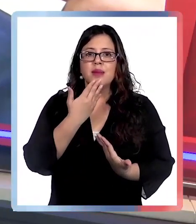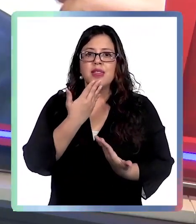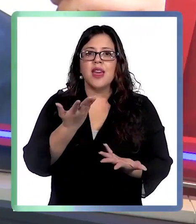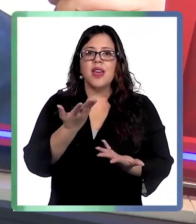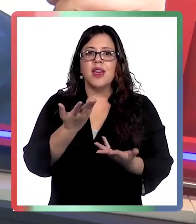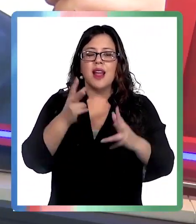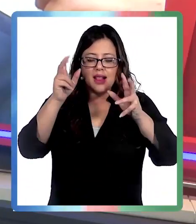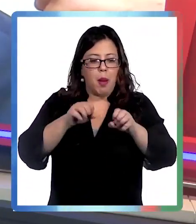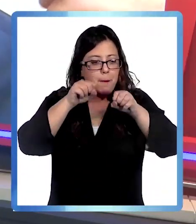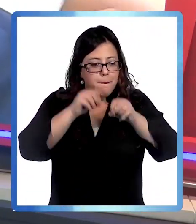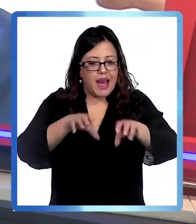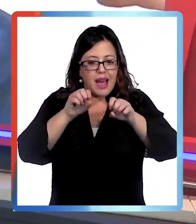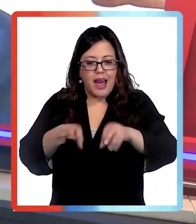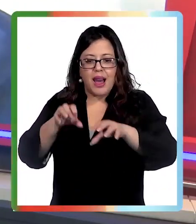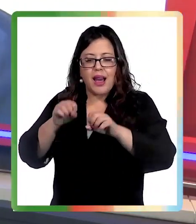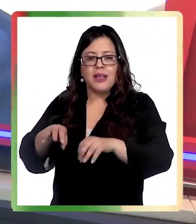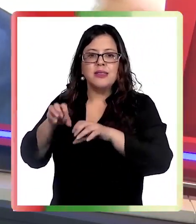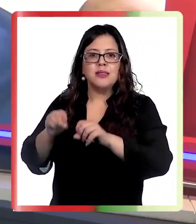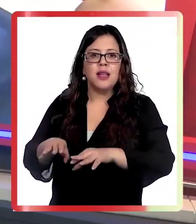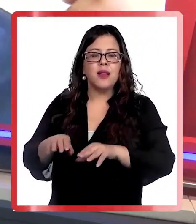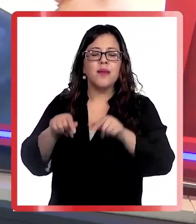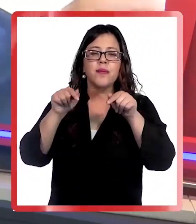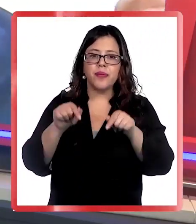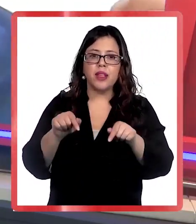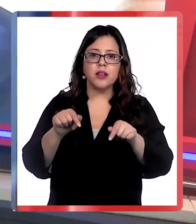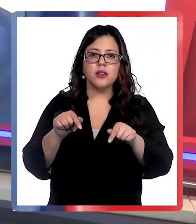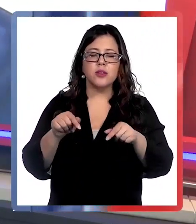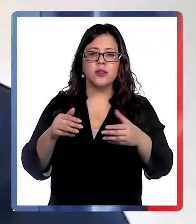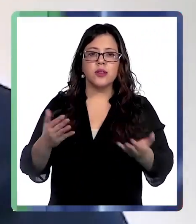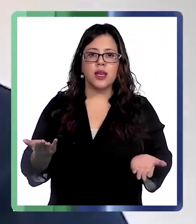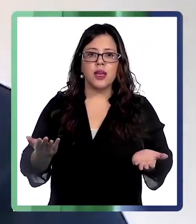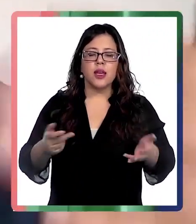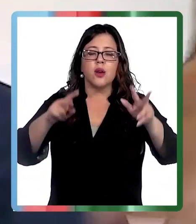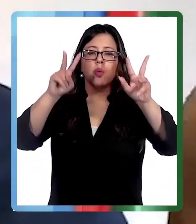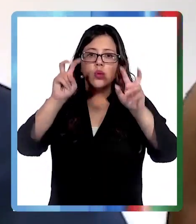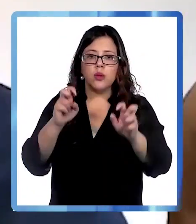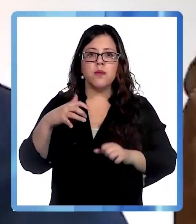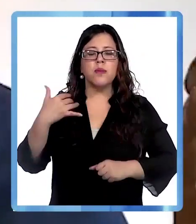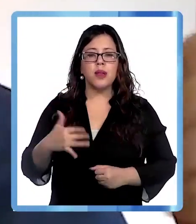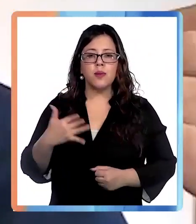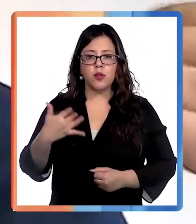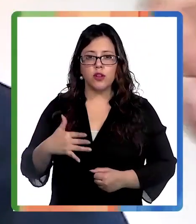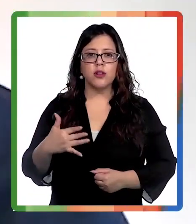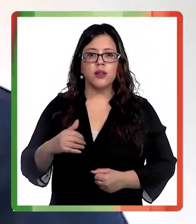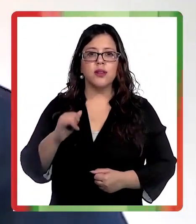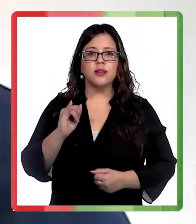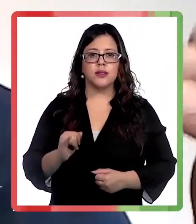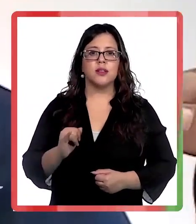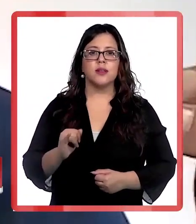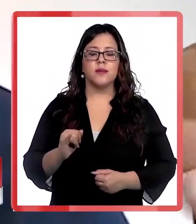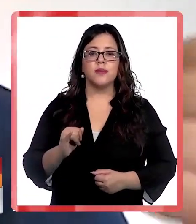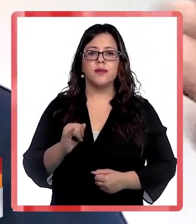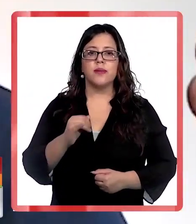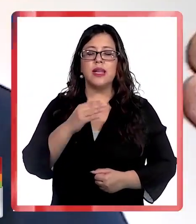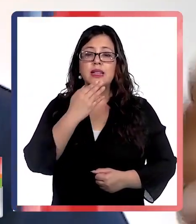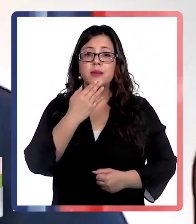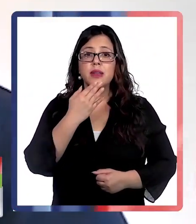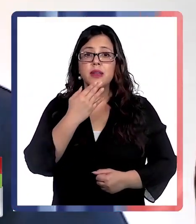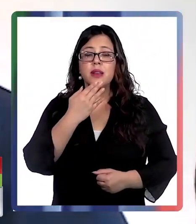es de forma significativa, finalmente, y que yo diría que también es otro atributo a destacar